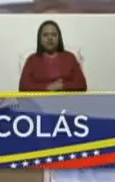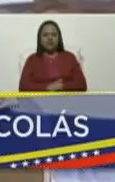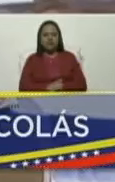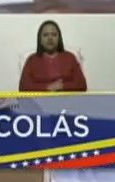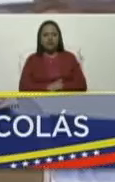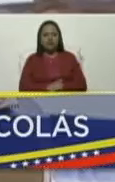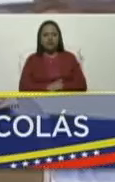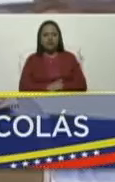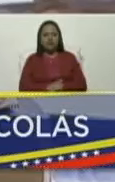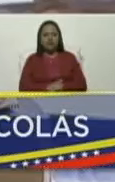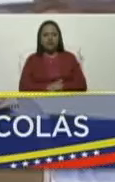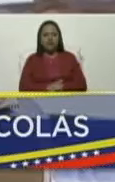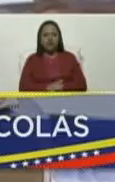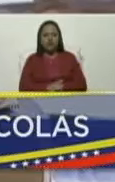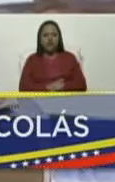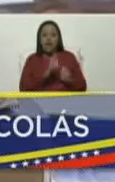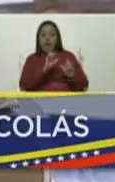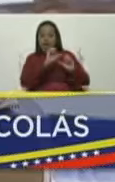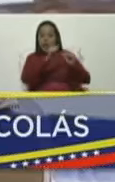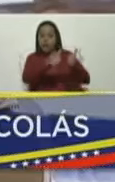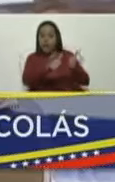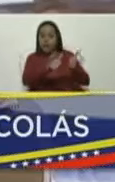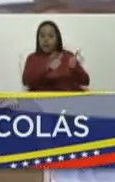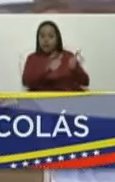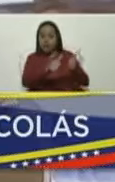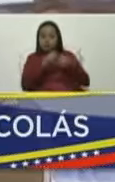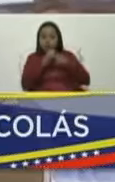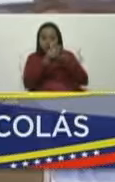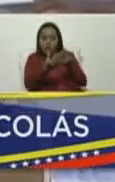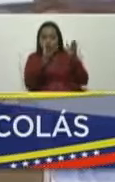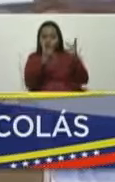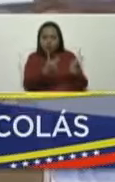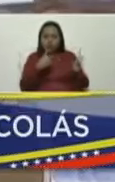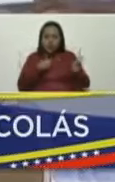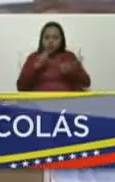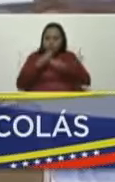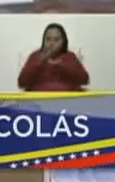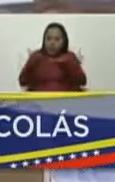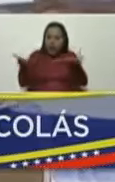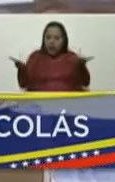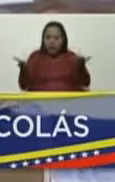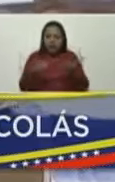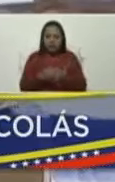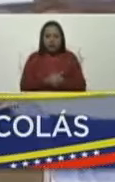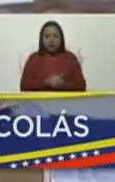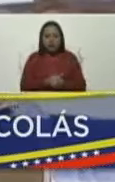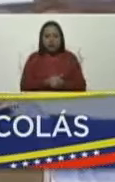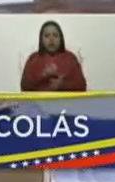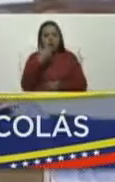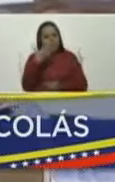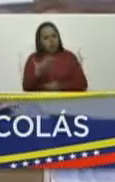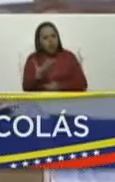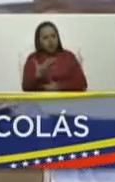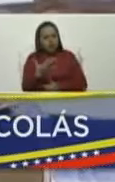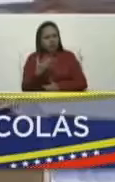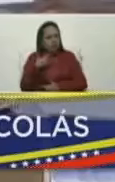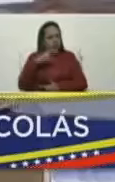voy a hablar apenas den los resultados. Y hablé. Y de buena fe, ¿tú te acuerdas,